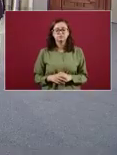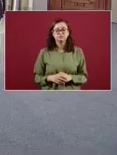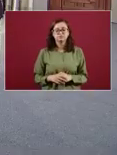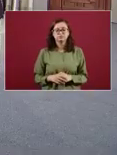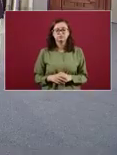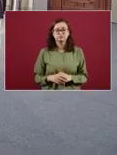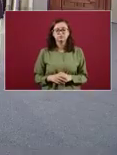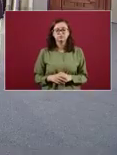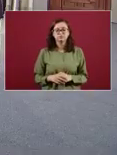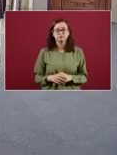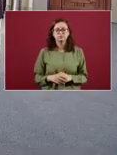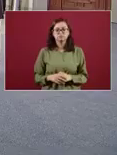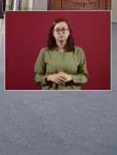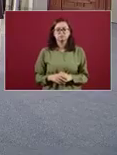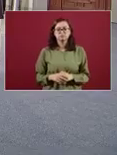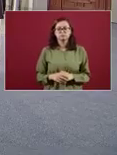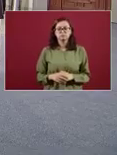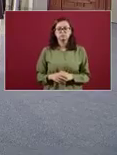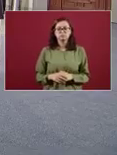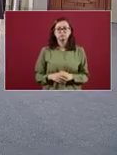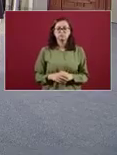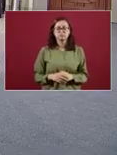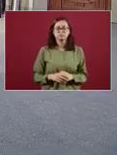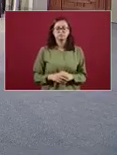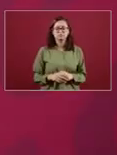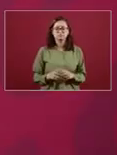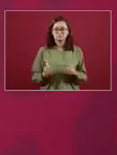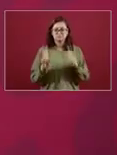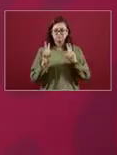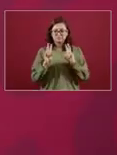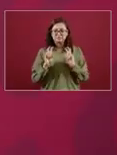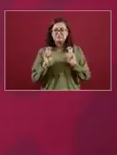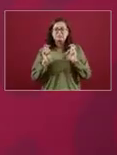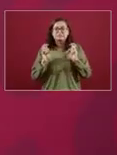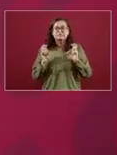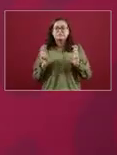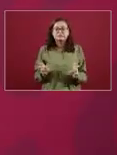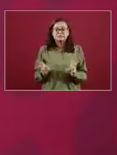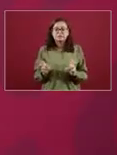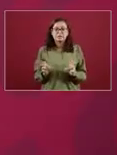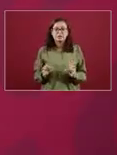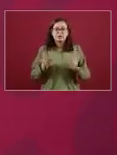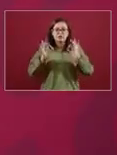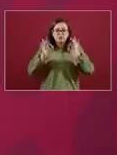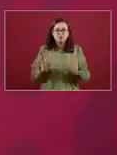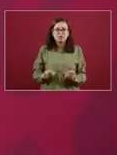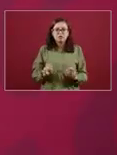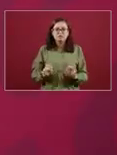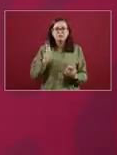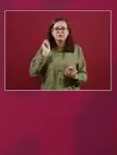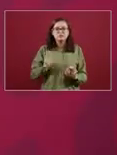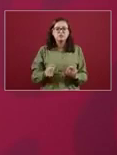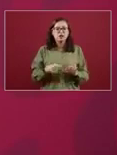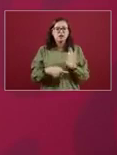ver, vamos. Estamos hablando de otro asunto. Estamos hablando de la cuestión de forma, que en este caso es fondo. O sea,